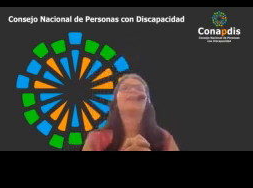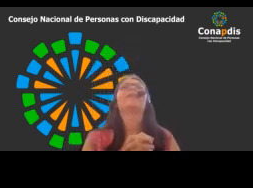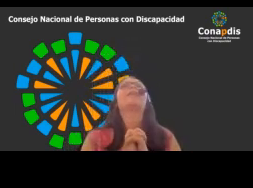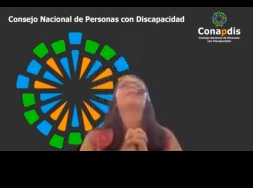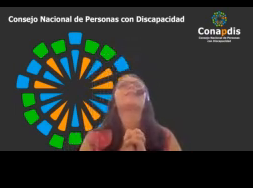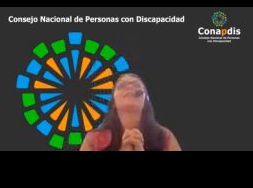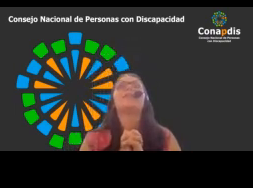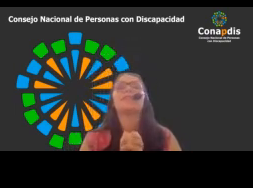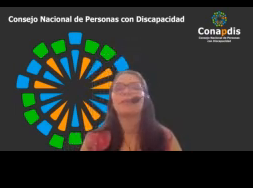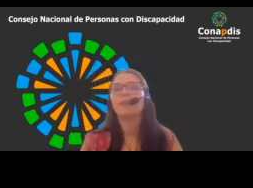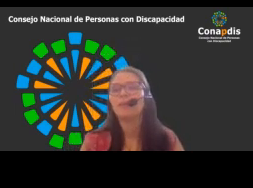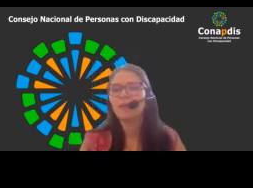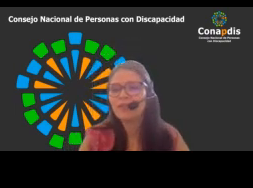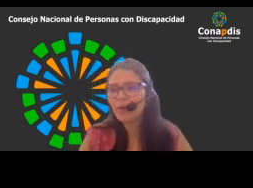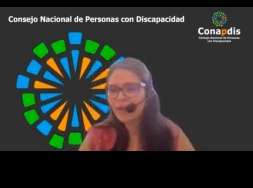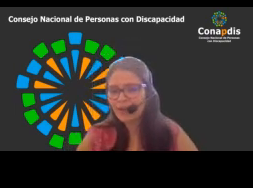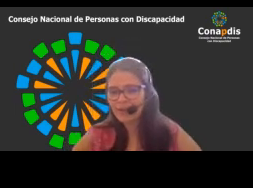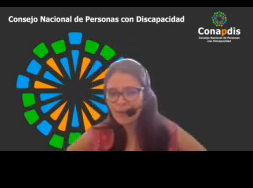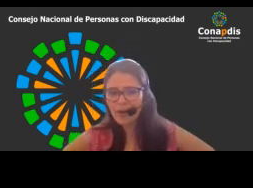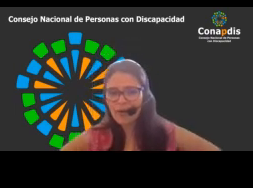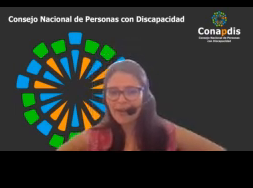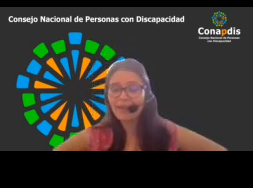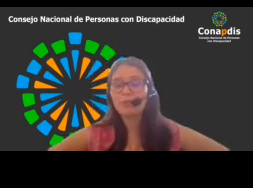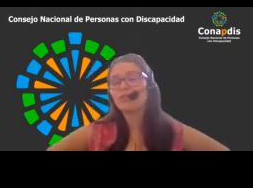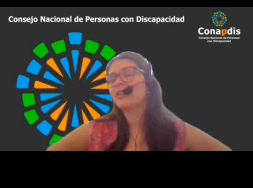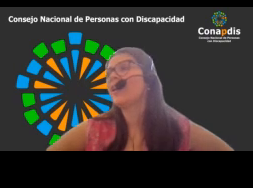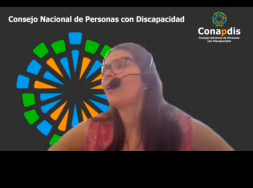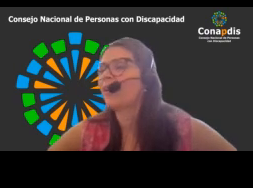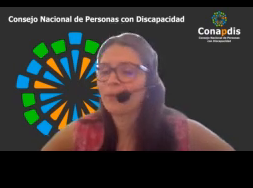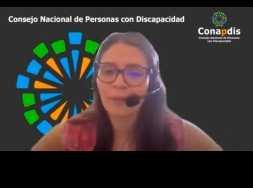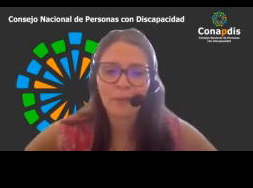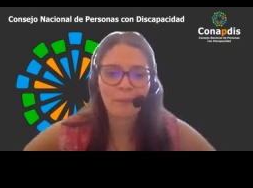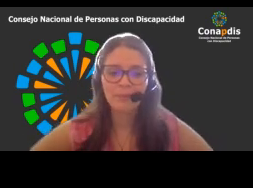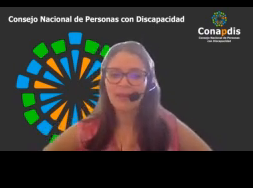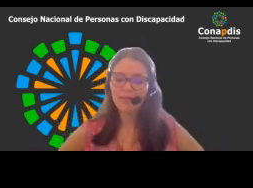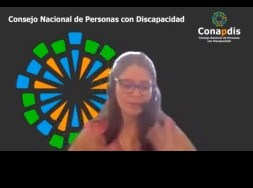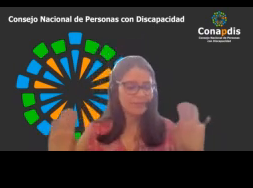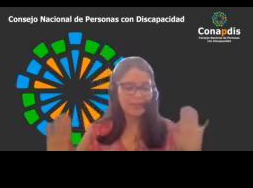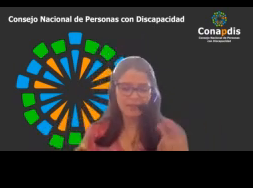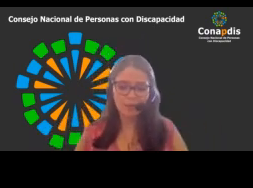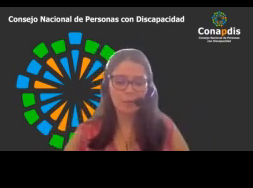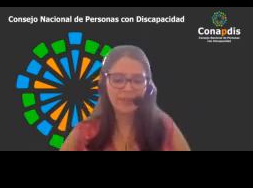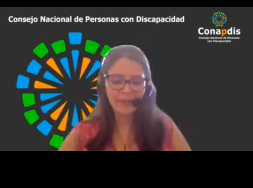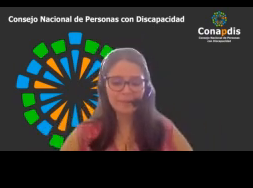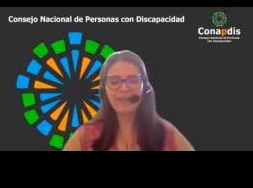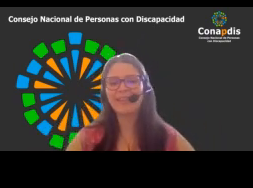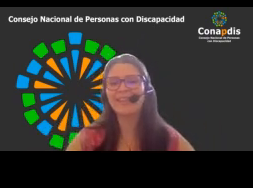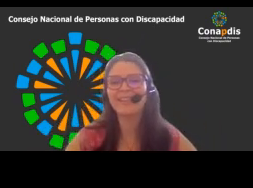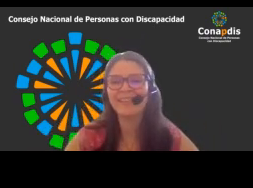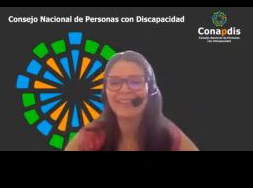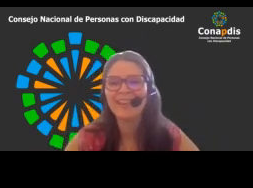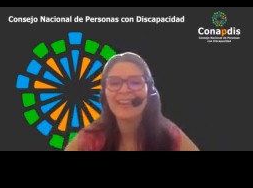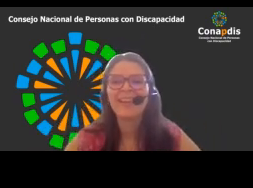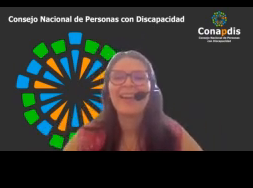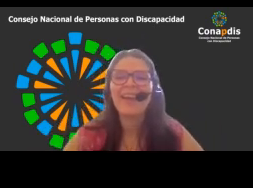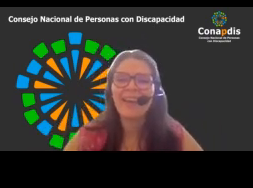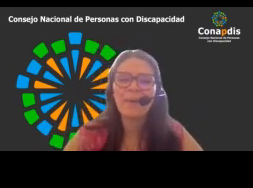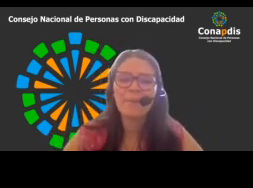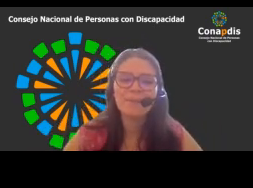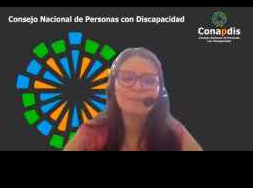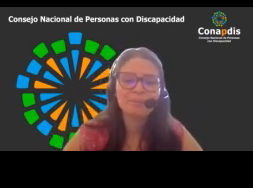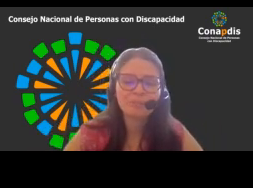nada pero Esto va a quedar grabado ahí y no sé quién era no no nadie se dio cuenta